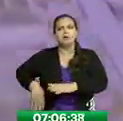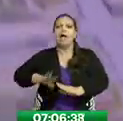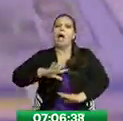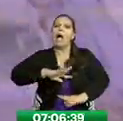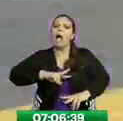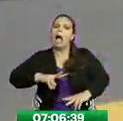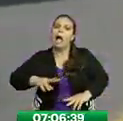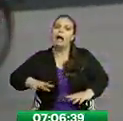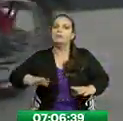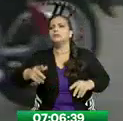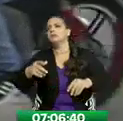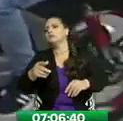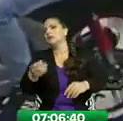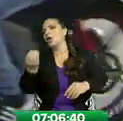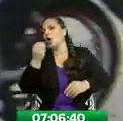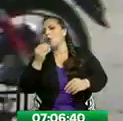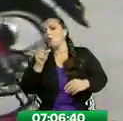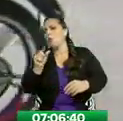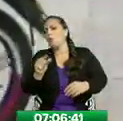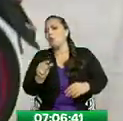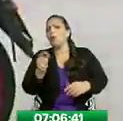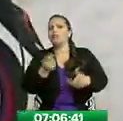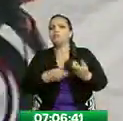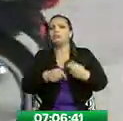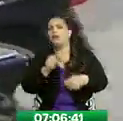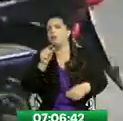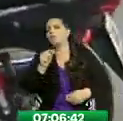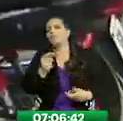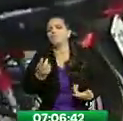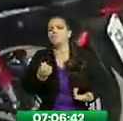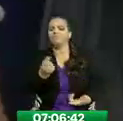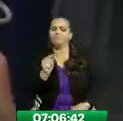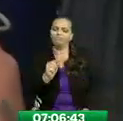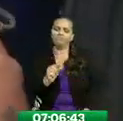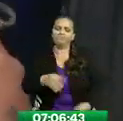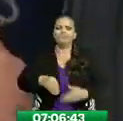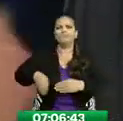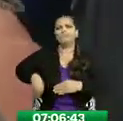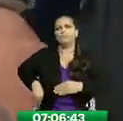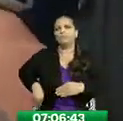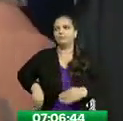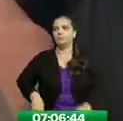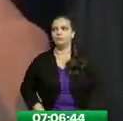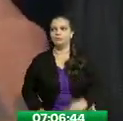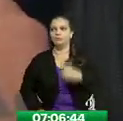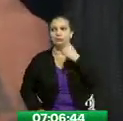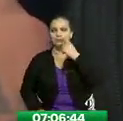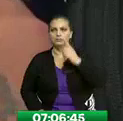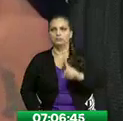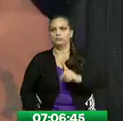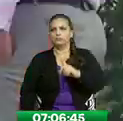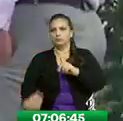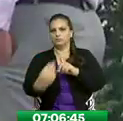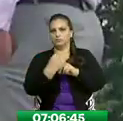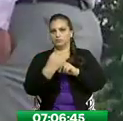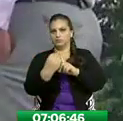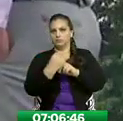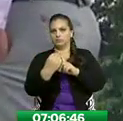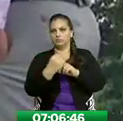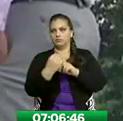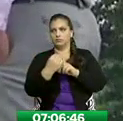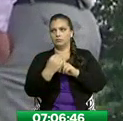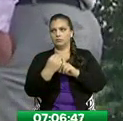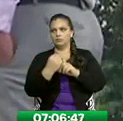impuestos. Los servicios de alimentación y movilización, así como de contenidos audiovisuales y musicales, a través de